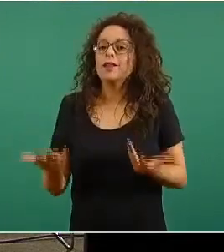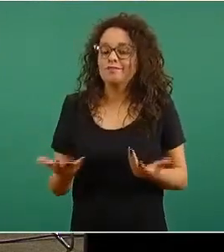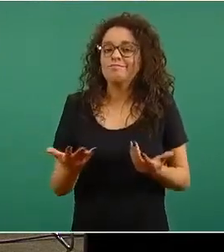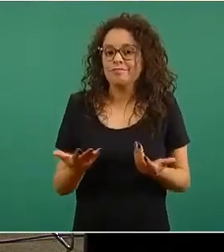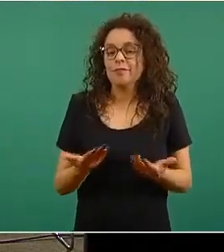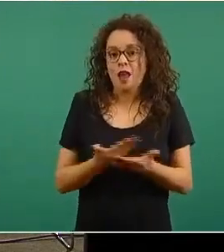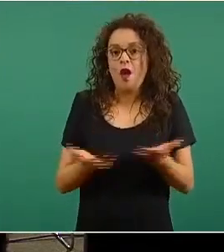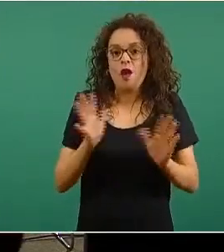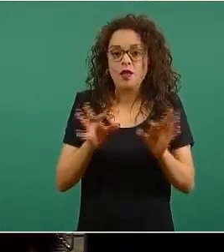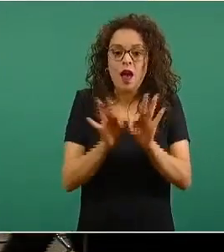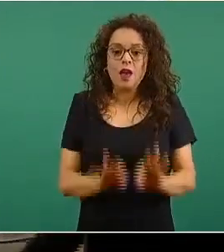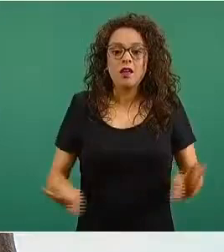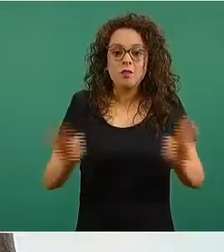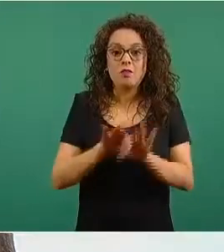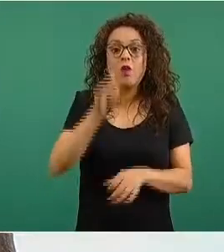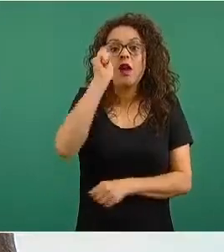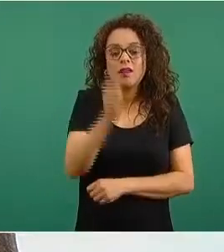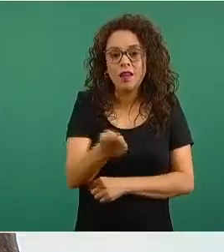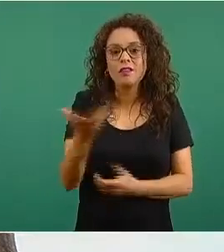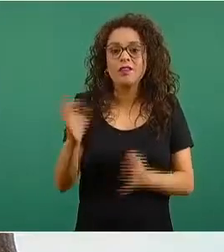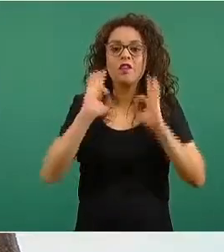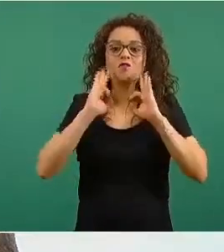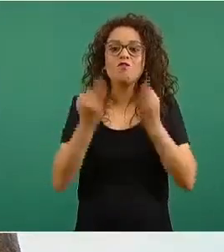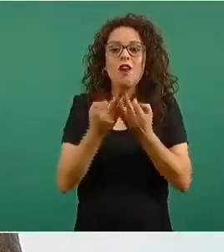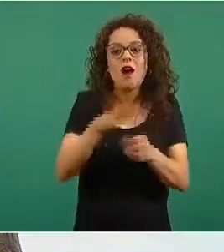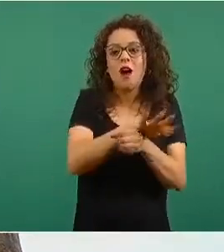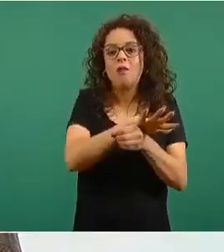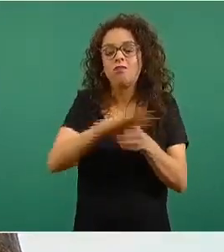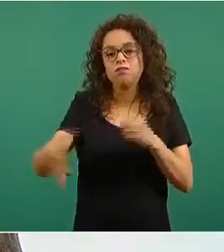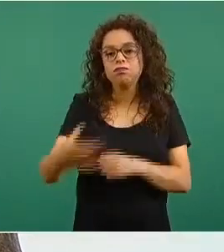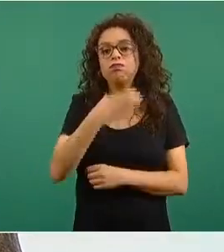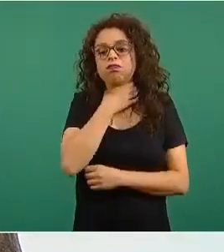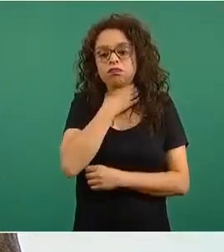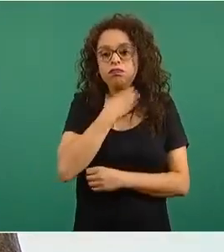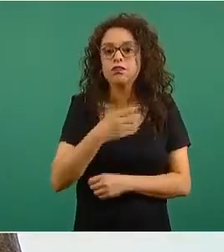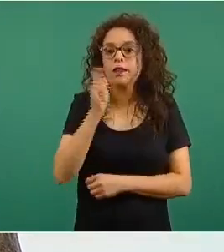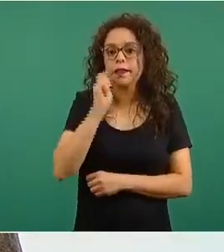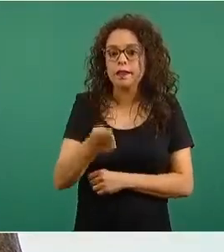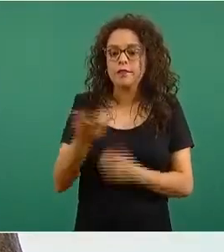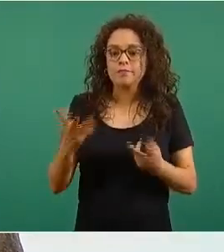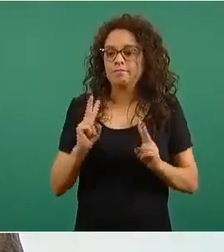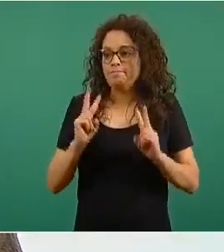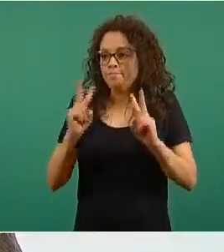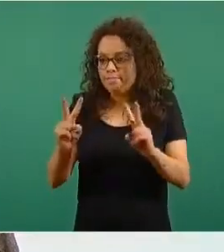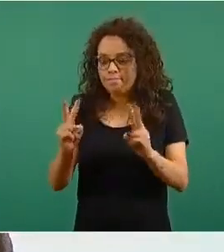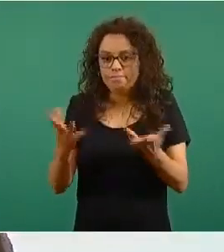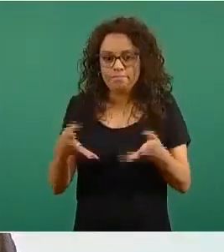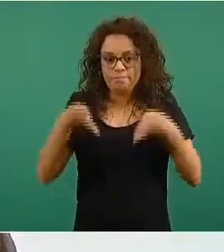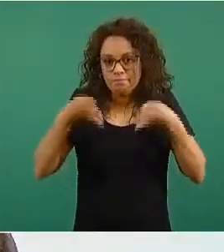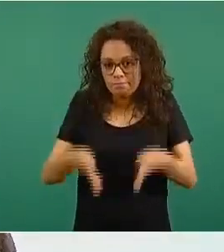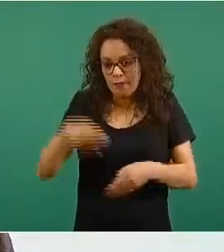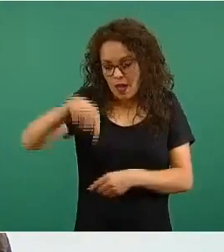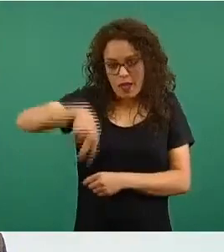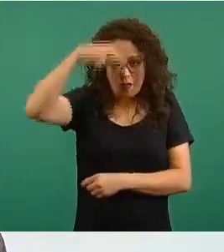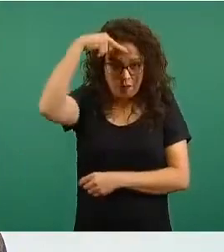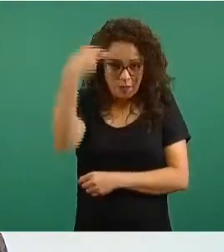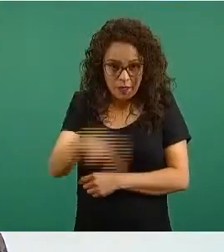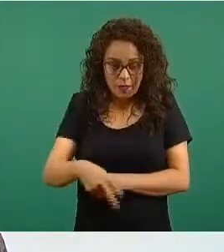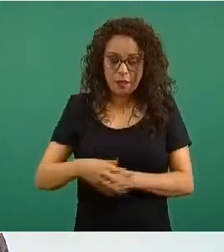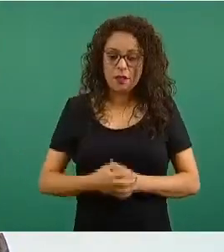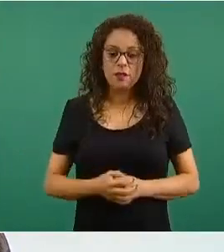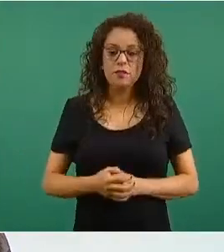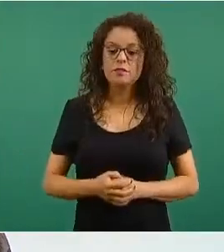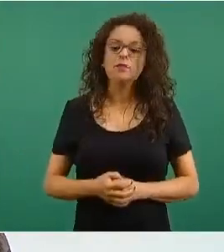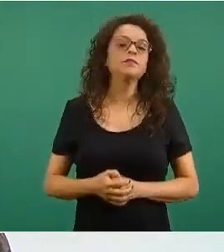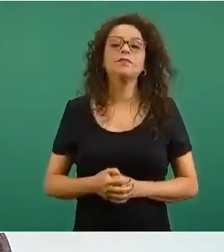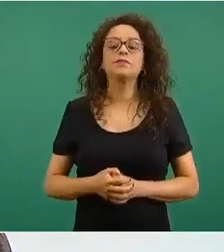de efectivamente saturación de la infraestructura funeraria en México. Recordar, esto lo dijimos muy al inicio de